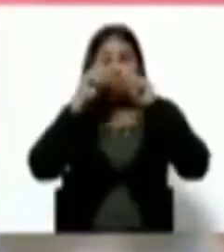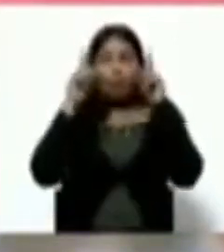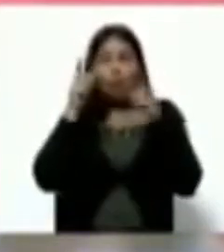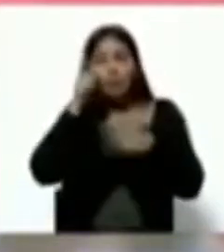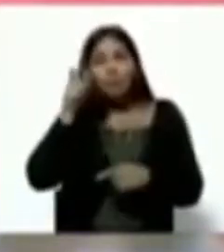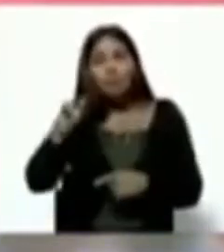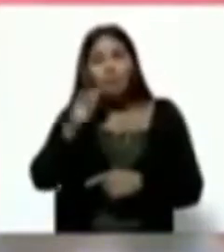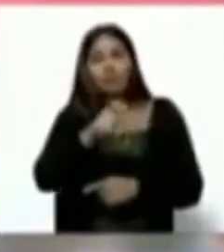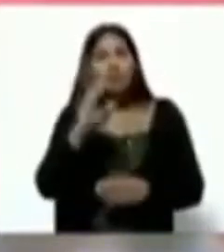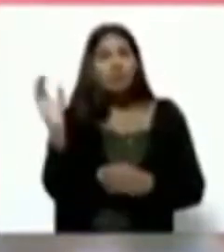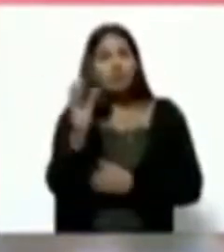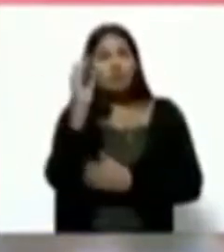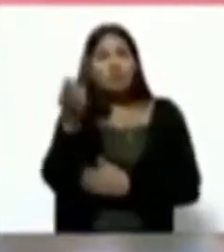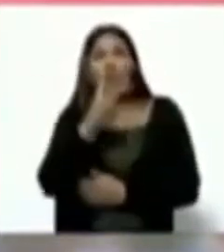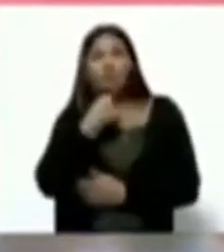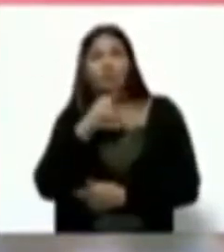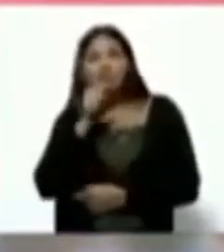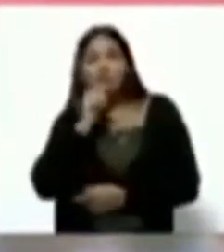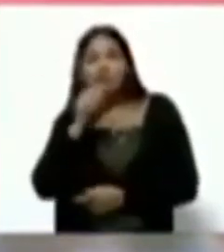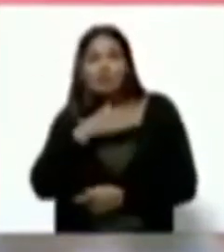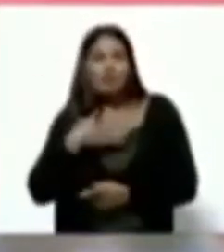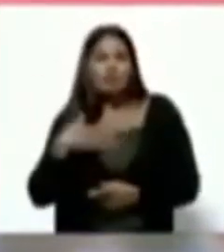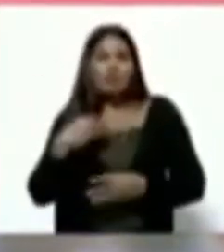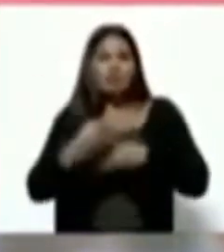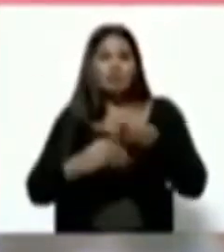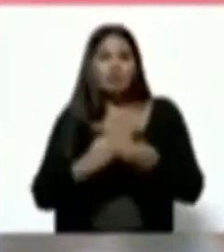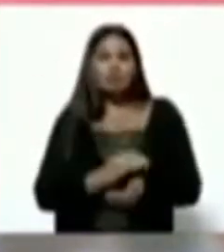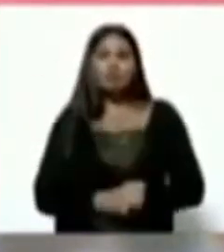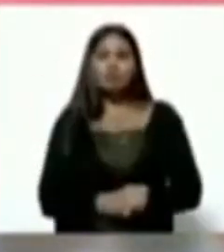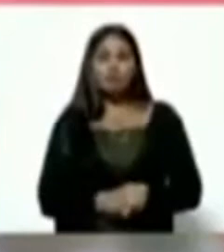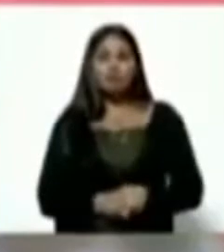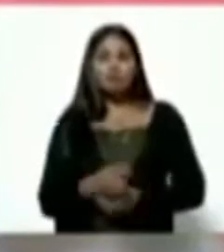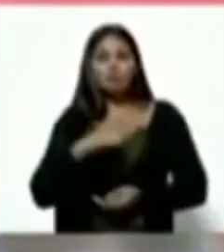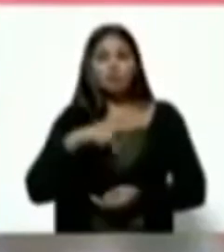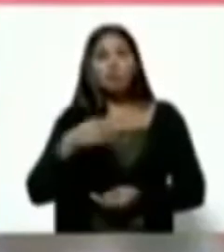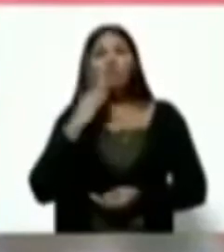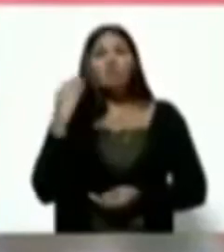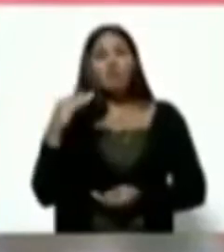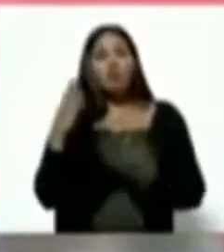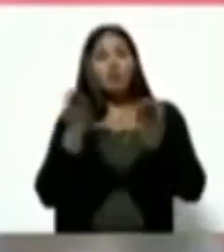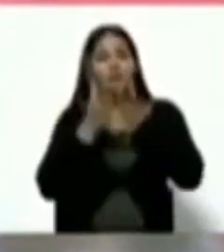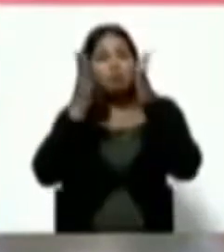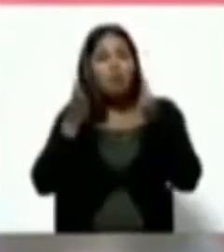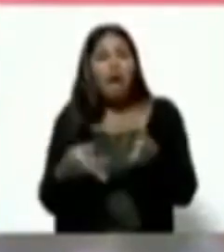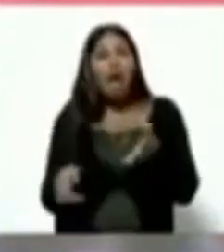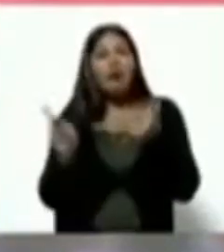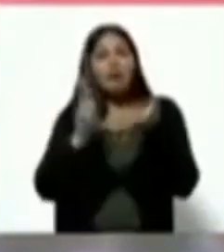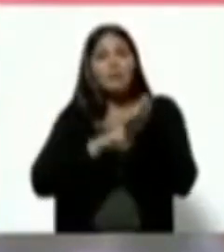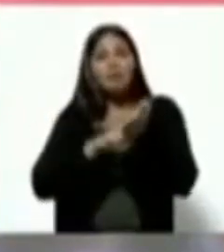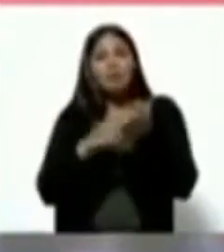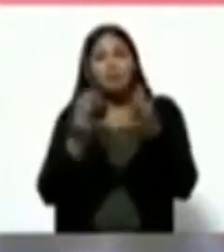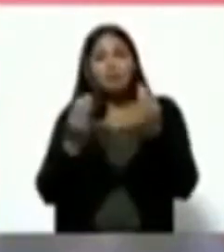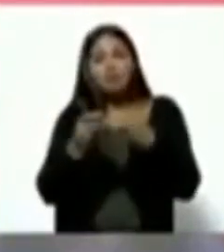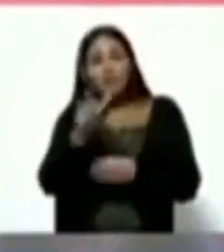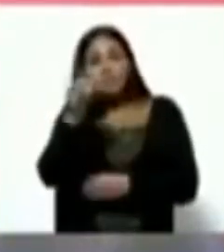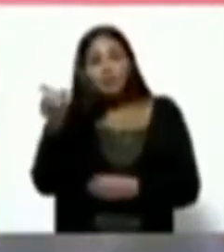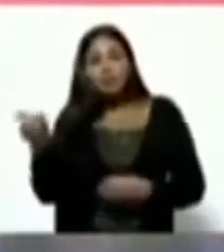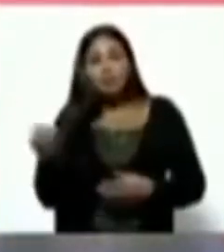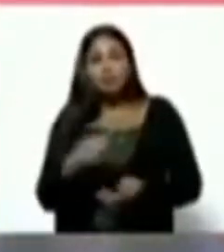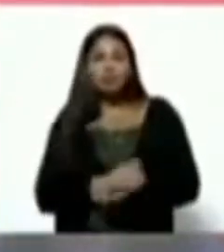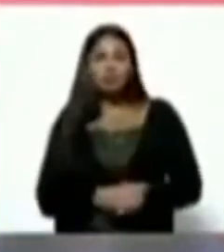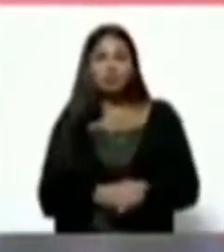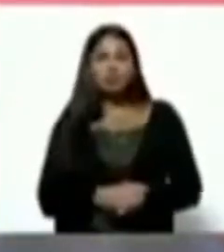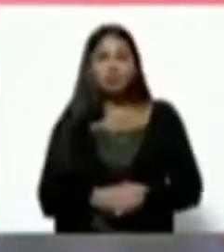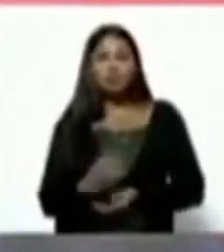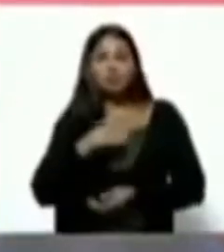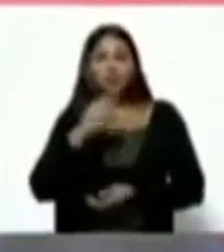pueblo colombiano, le guste a quien le guste también, de estos jóvenes estudiantes, repito, y de muchas personas